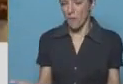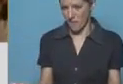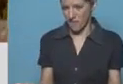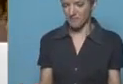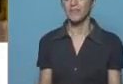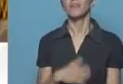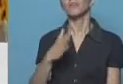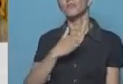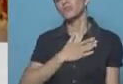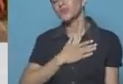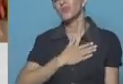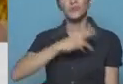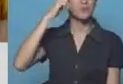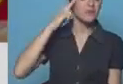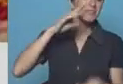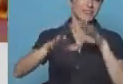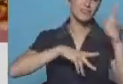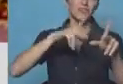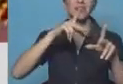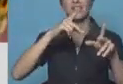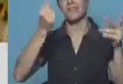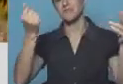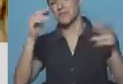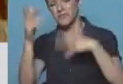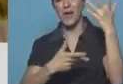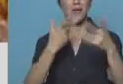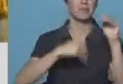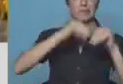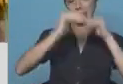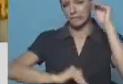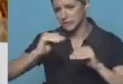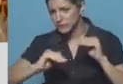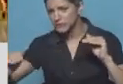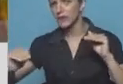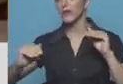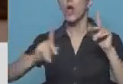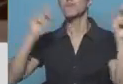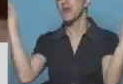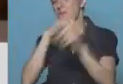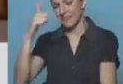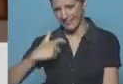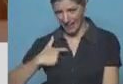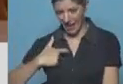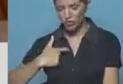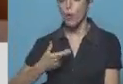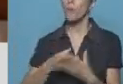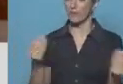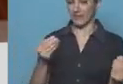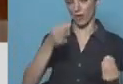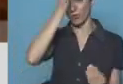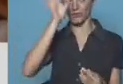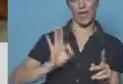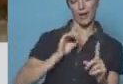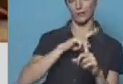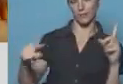9 corridas bancarias, desestabilizaciones, lockout patronales, porque esto no, además no han sido 12 años y medio de